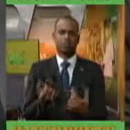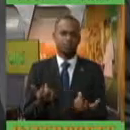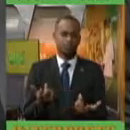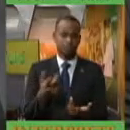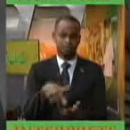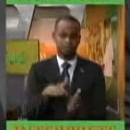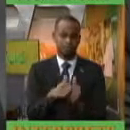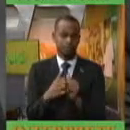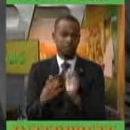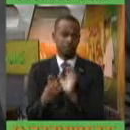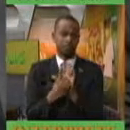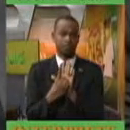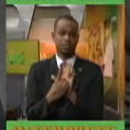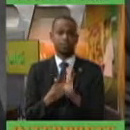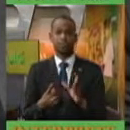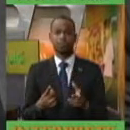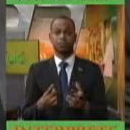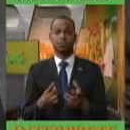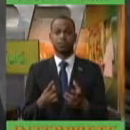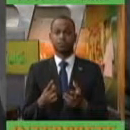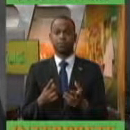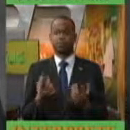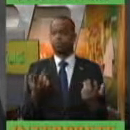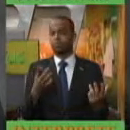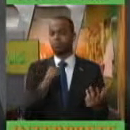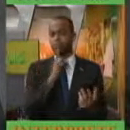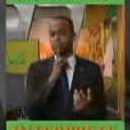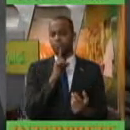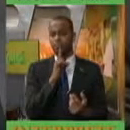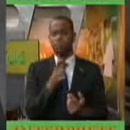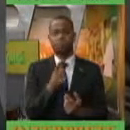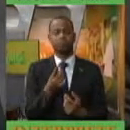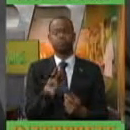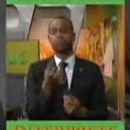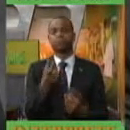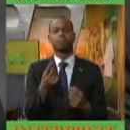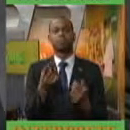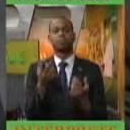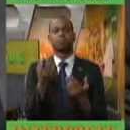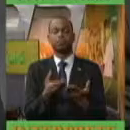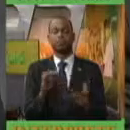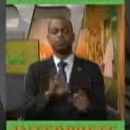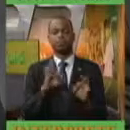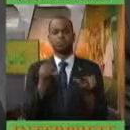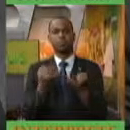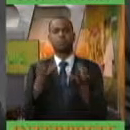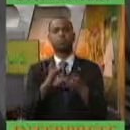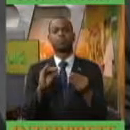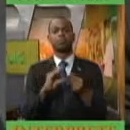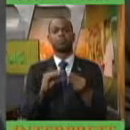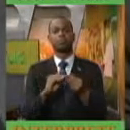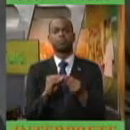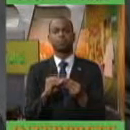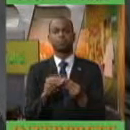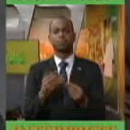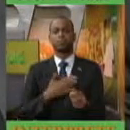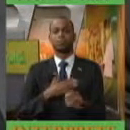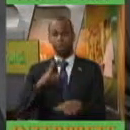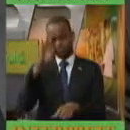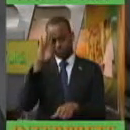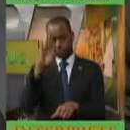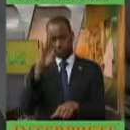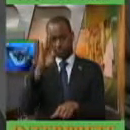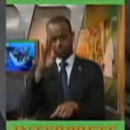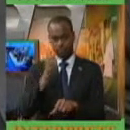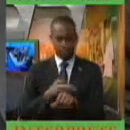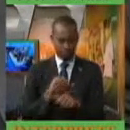tenían alguna discapacidad. Y sin lugar a duda, una de las cosas que la familia nos dice es, ¿y mi hijo tiene derecho a